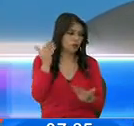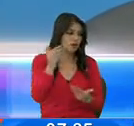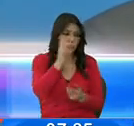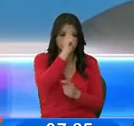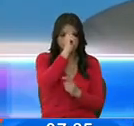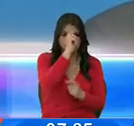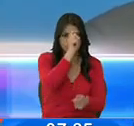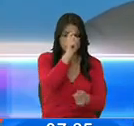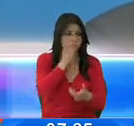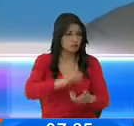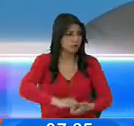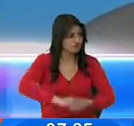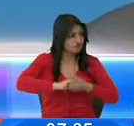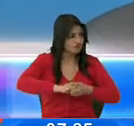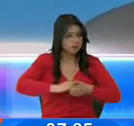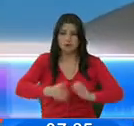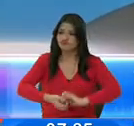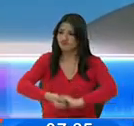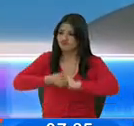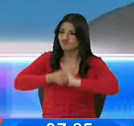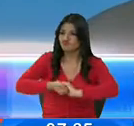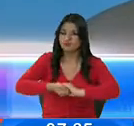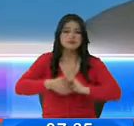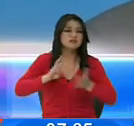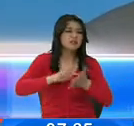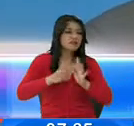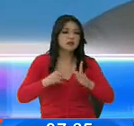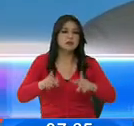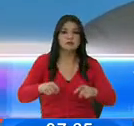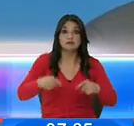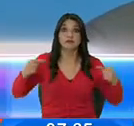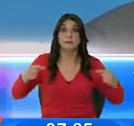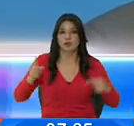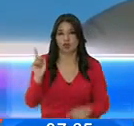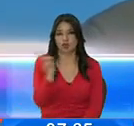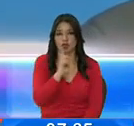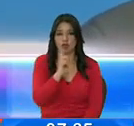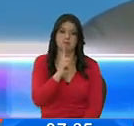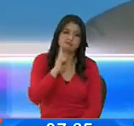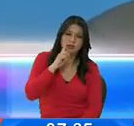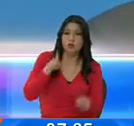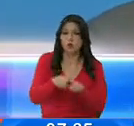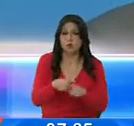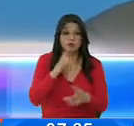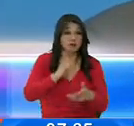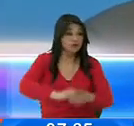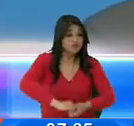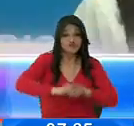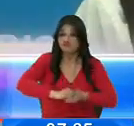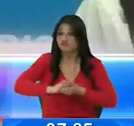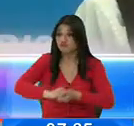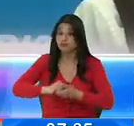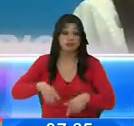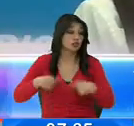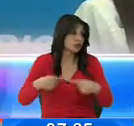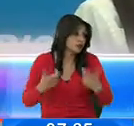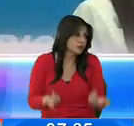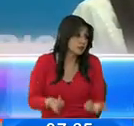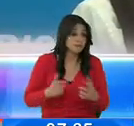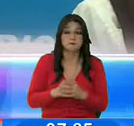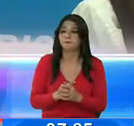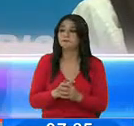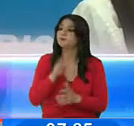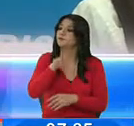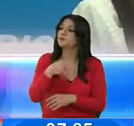supuesto hay que saber darse la mano con los adversarios políticos yo me doy la mano con los adversarios políticos todos los días así como cierra el 2019 en